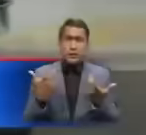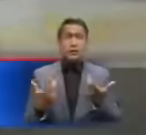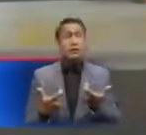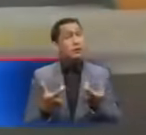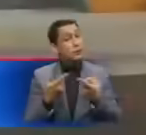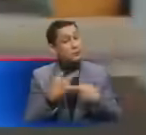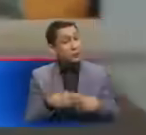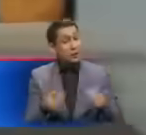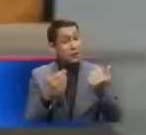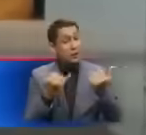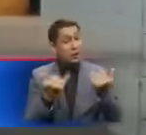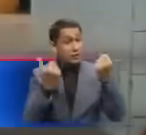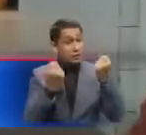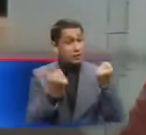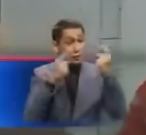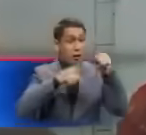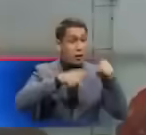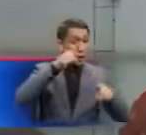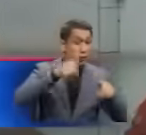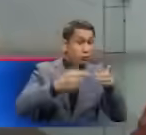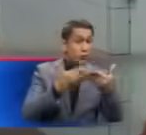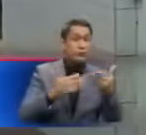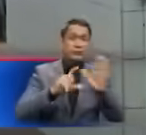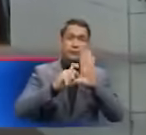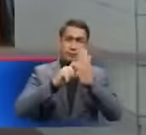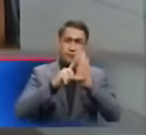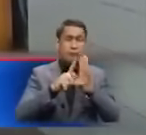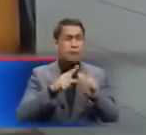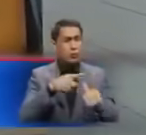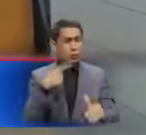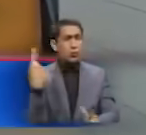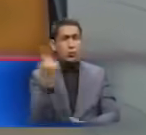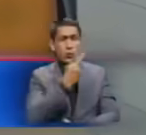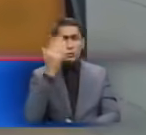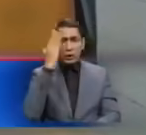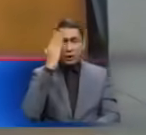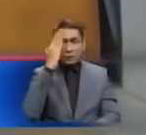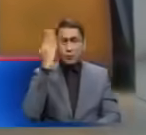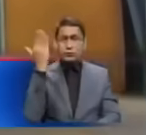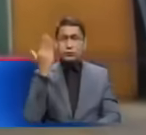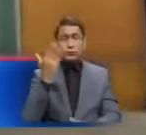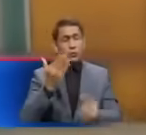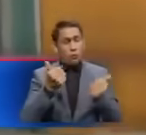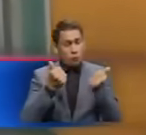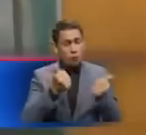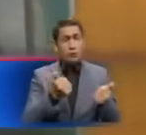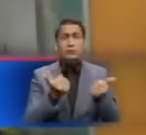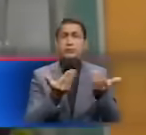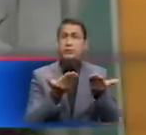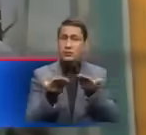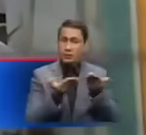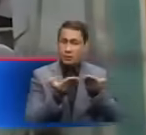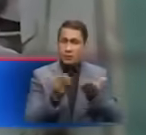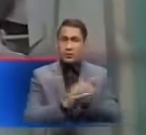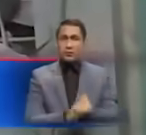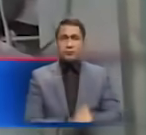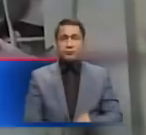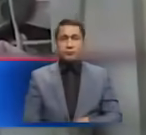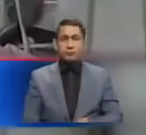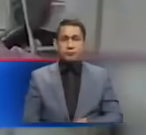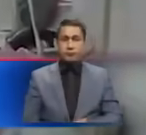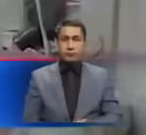controlando. Claro que sí, las compañeras comerciantes saben el tema de que hay que servir al cliente con amor y predisposición,